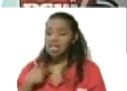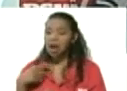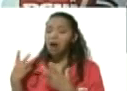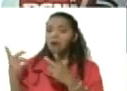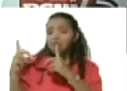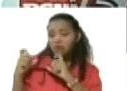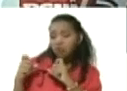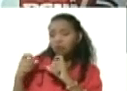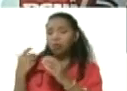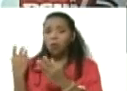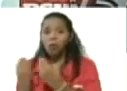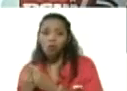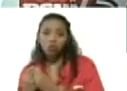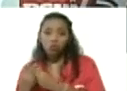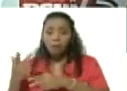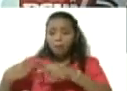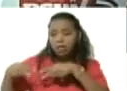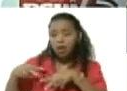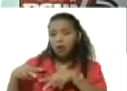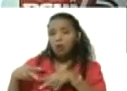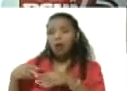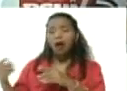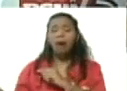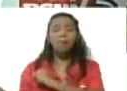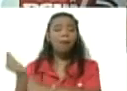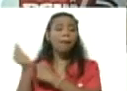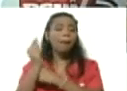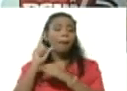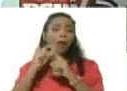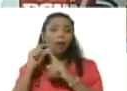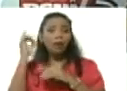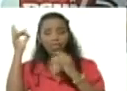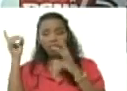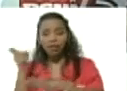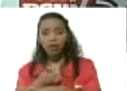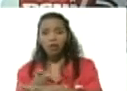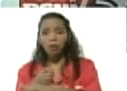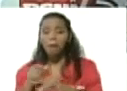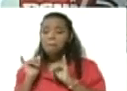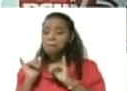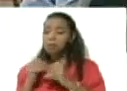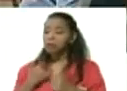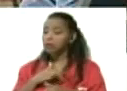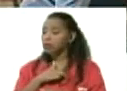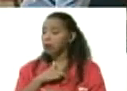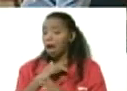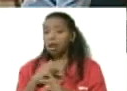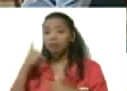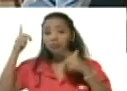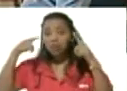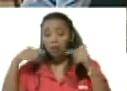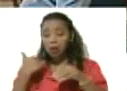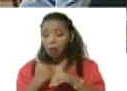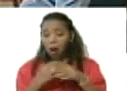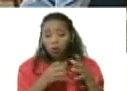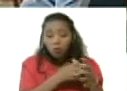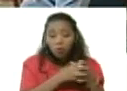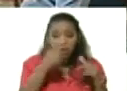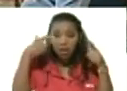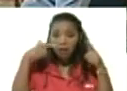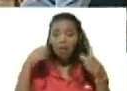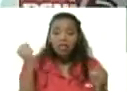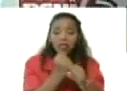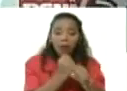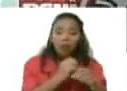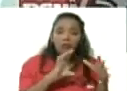fotos, andaban, insultaban al gobierno, ahora están divididos. Mientras tanto el chavismo, unido, trabajando todos los